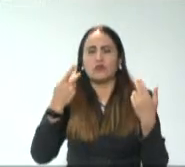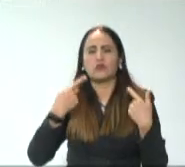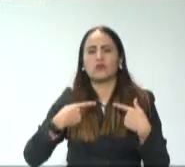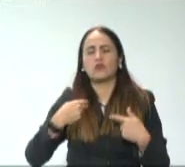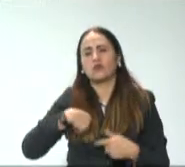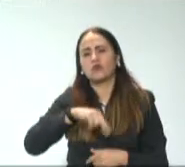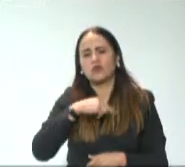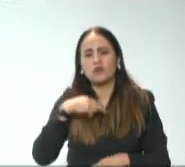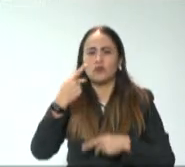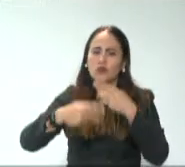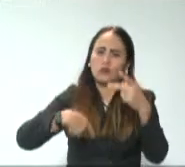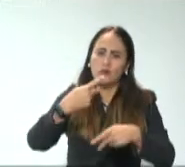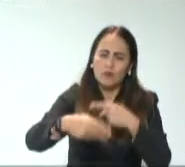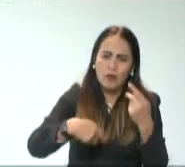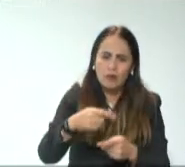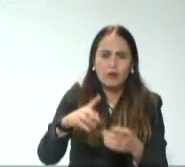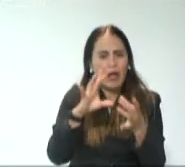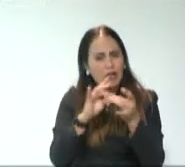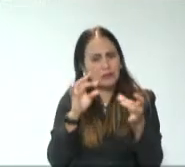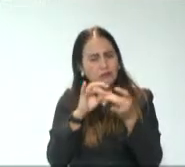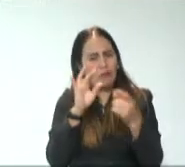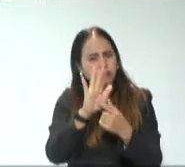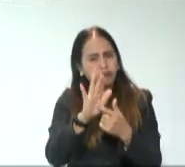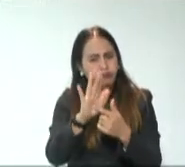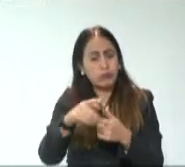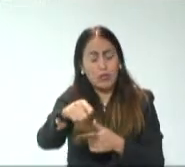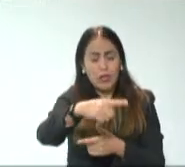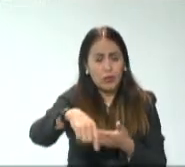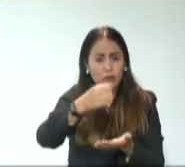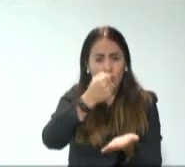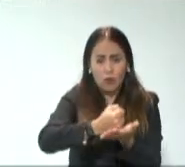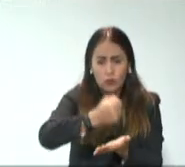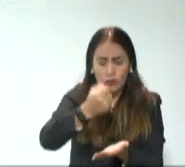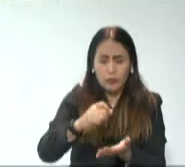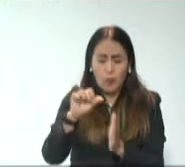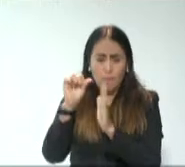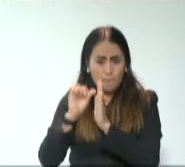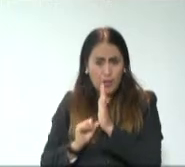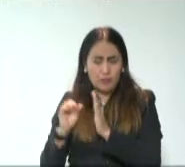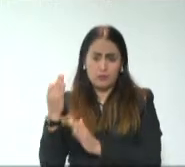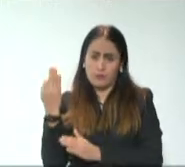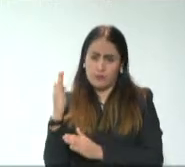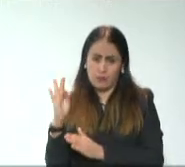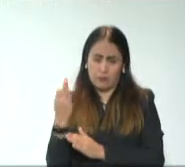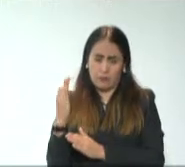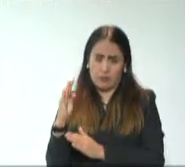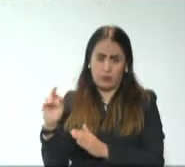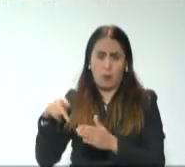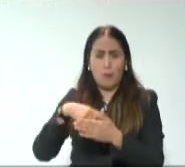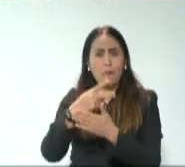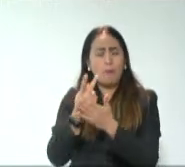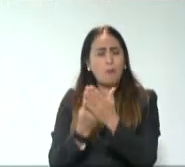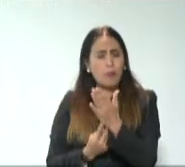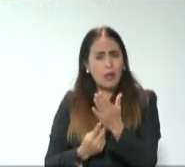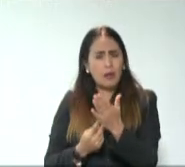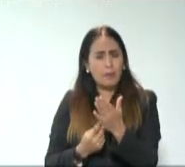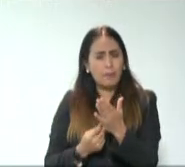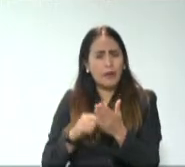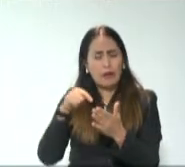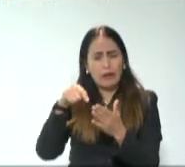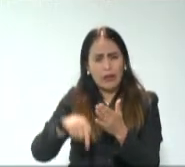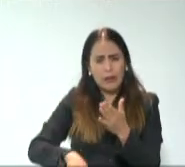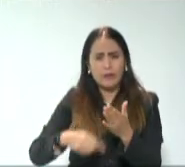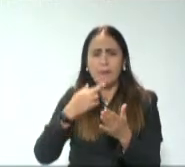rendir también eh cuentas autorizó en febrero una un plan para mejorar y